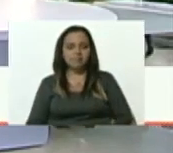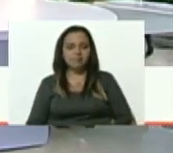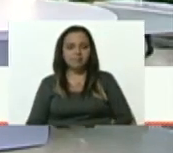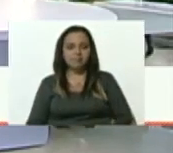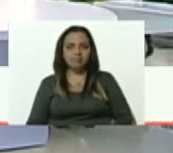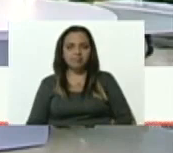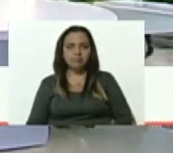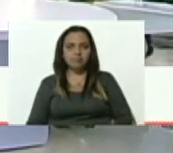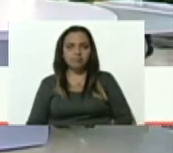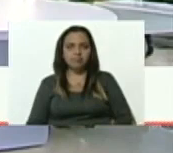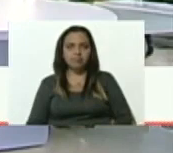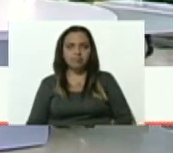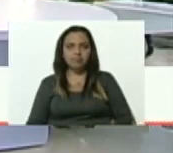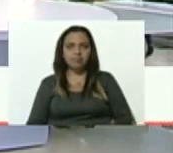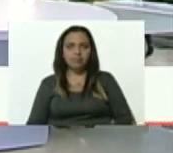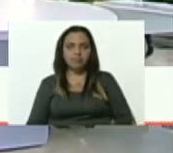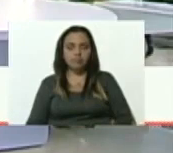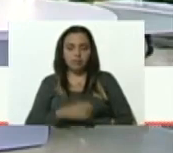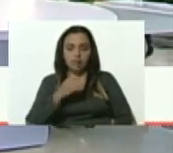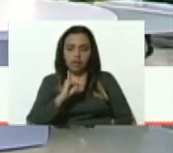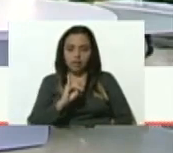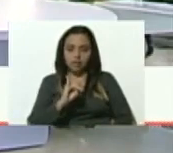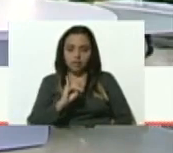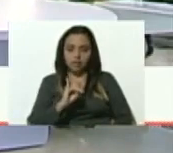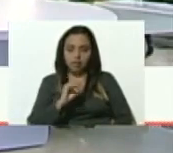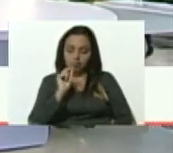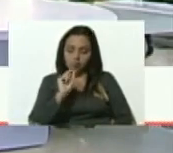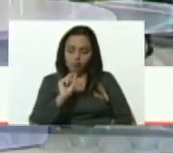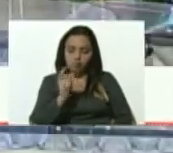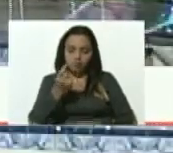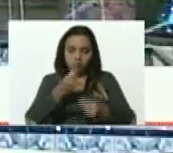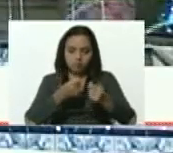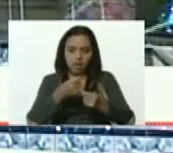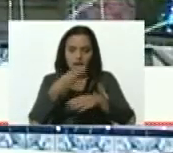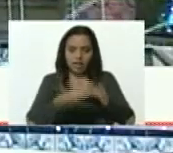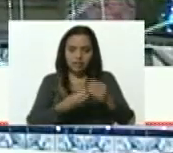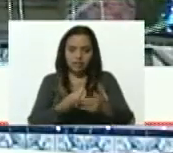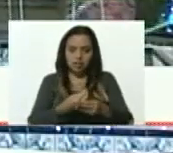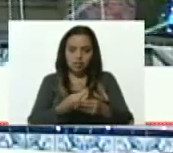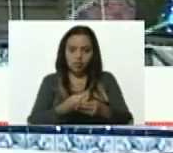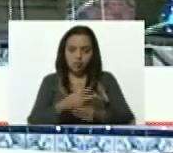Y estoy aquí en este punto de cuenta estableciendo oficialmente